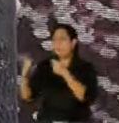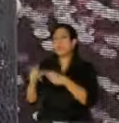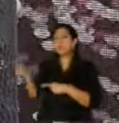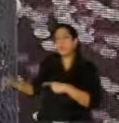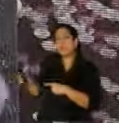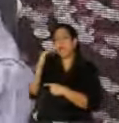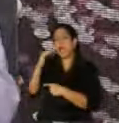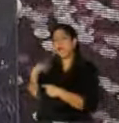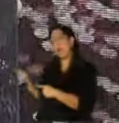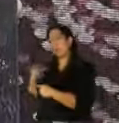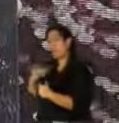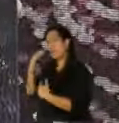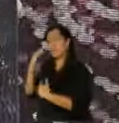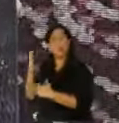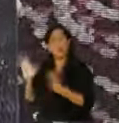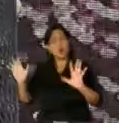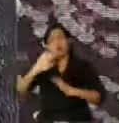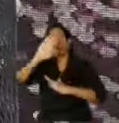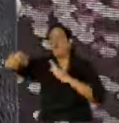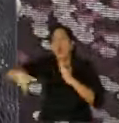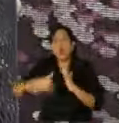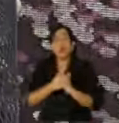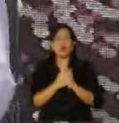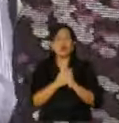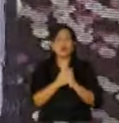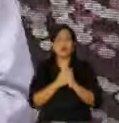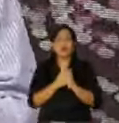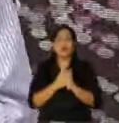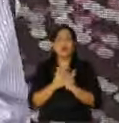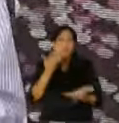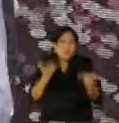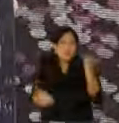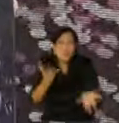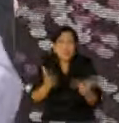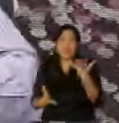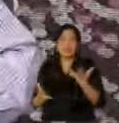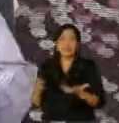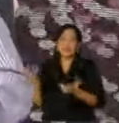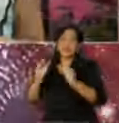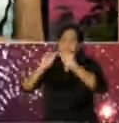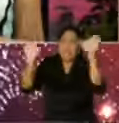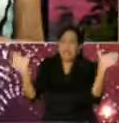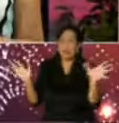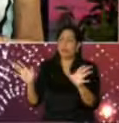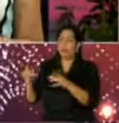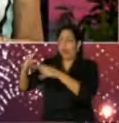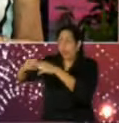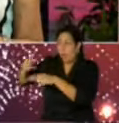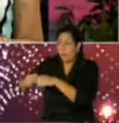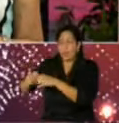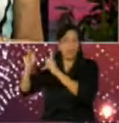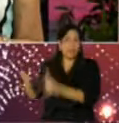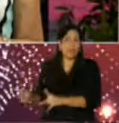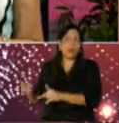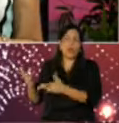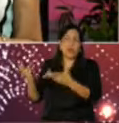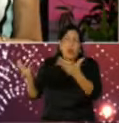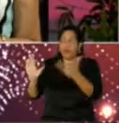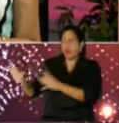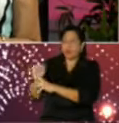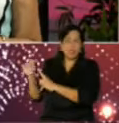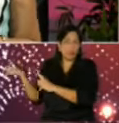todo el mundo sepa la situación de fulanito, porque a lo mejor fulanito no quiere que el vecindario sepa la situación de él,